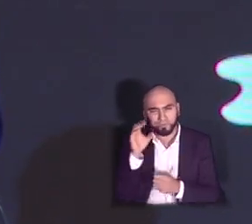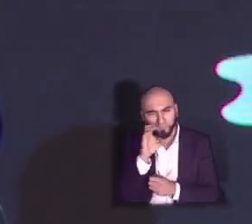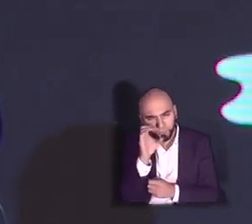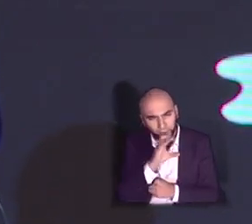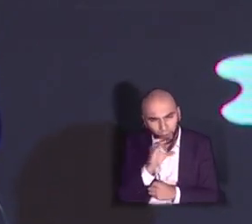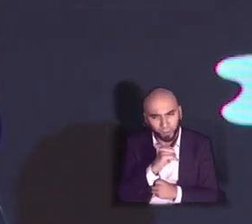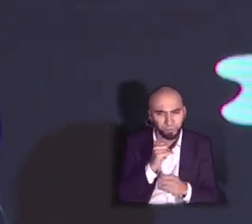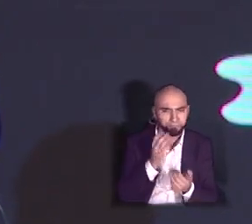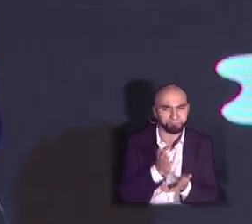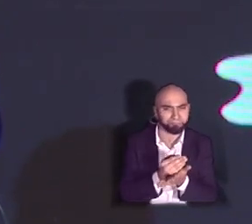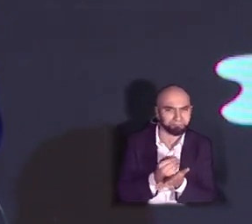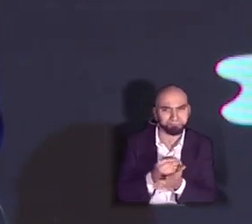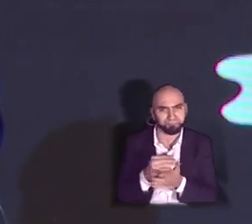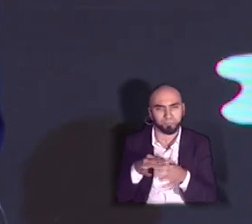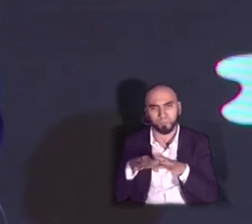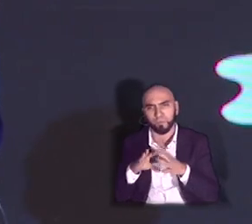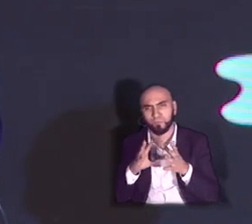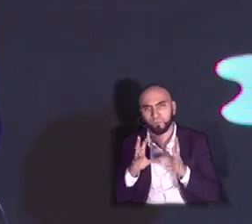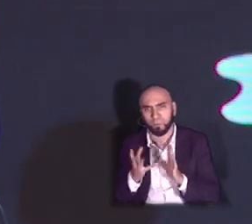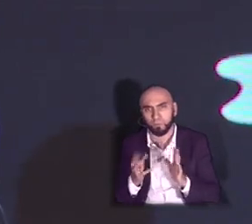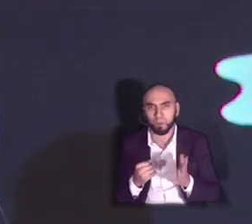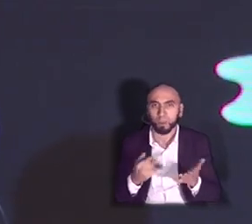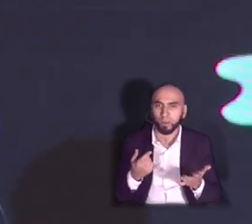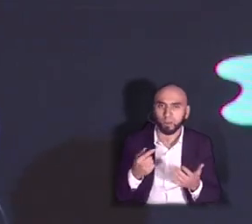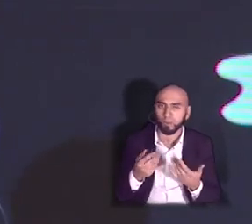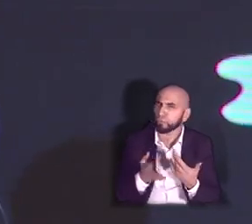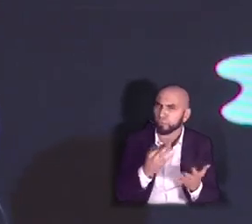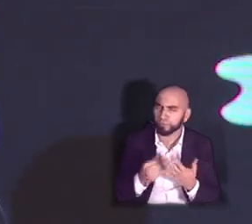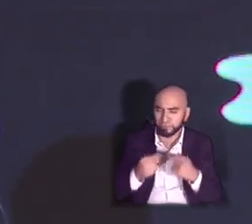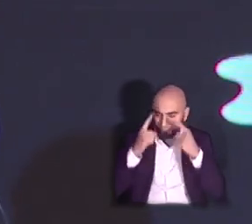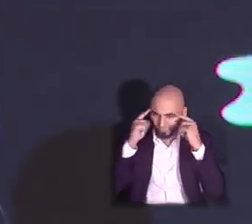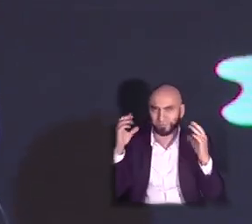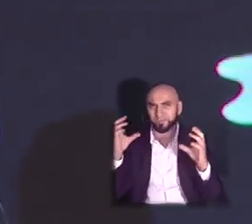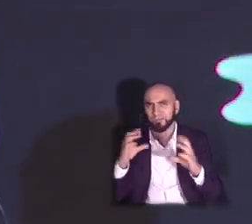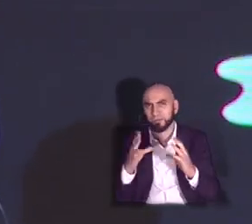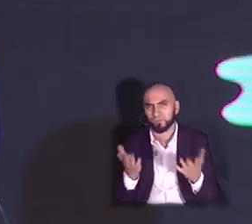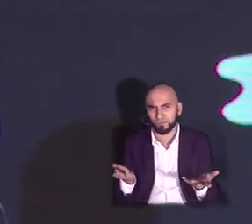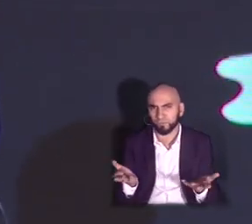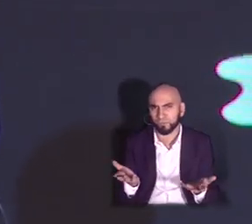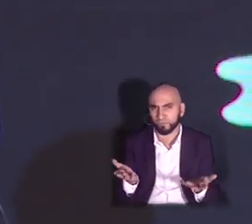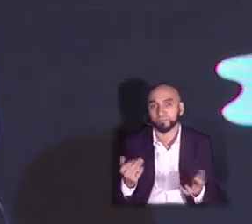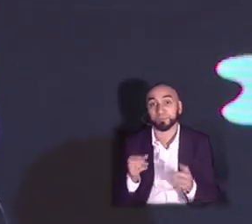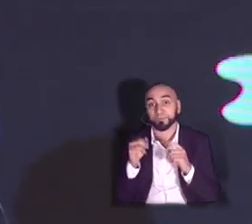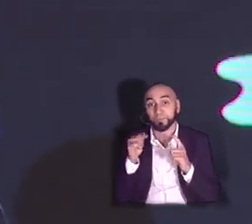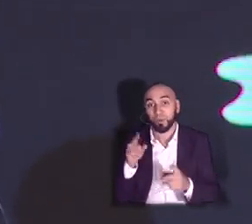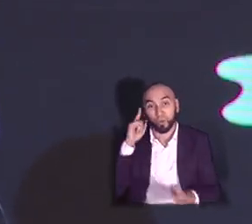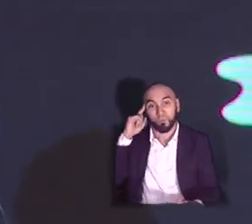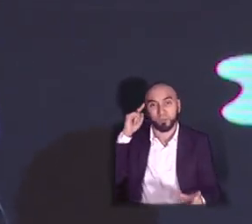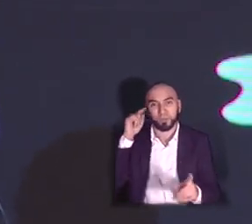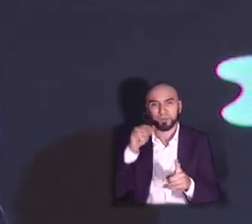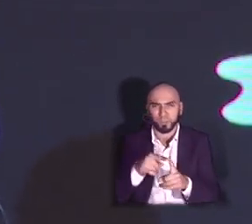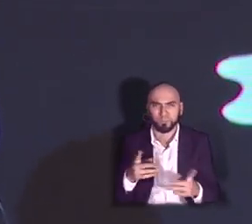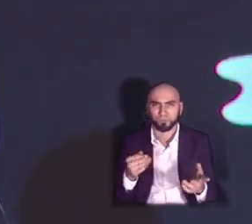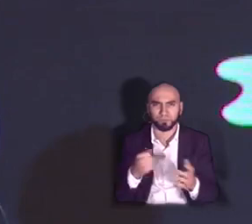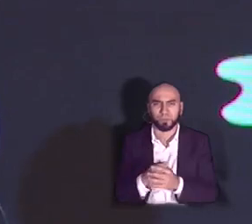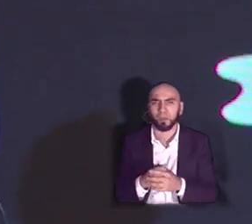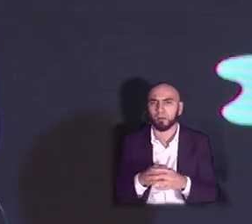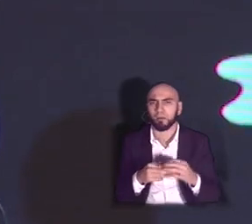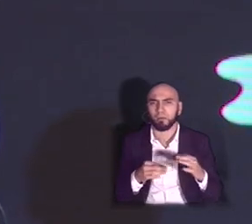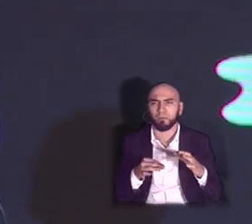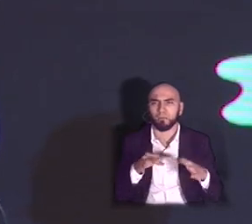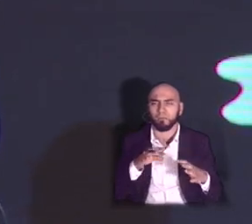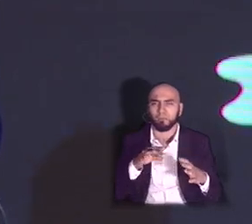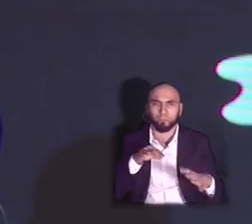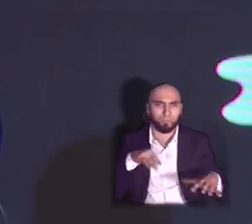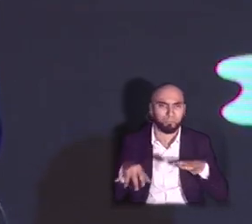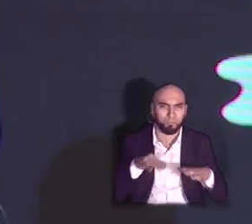objetivos construidos por nuestros genes en nuestro cerebro. De alguna manera, esto objetivos próximos, mecanismos que buscan